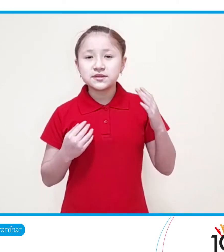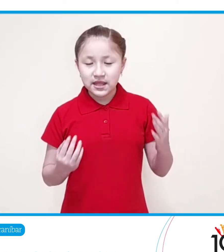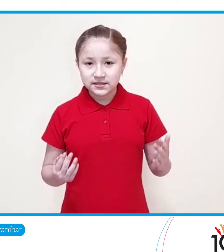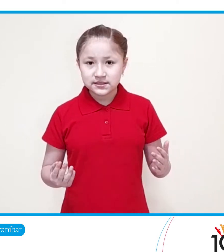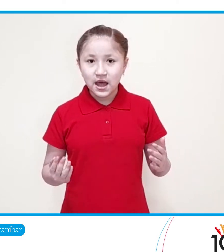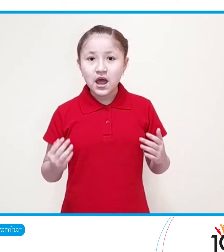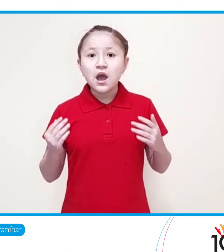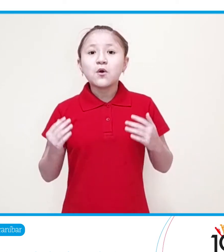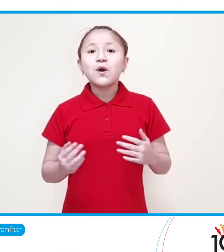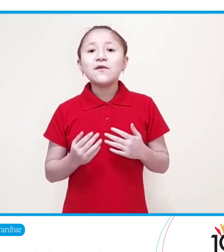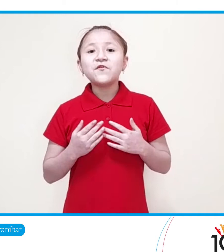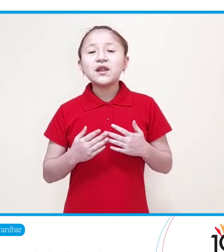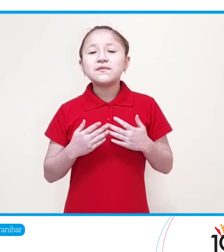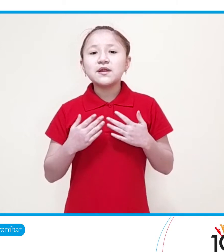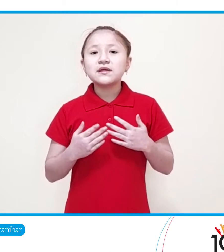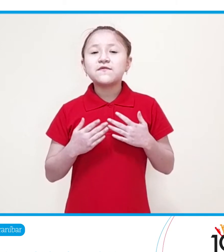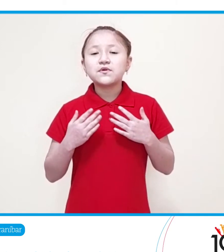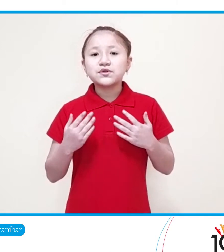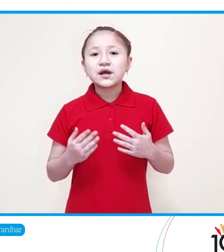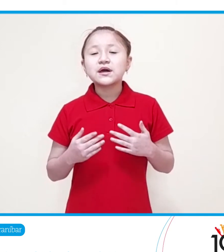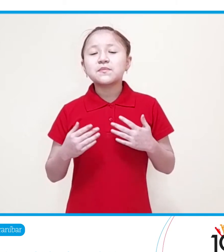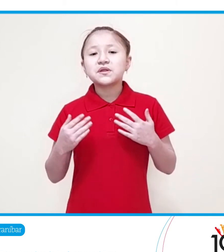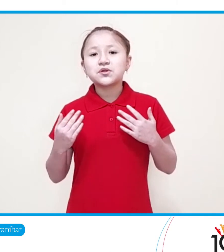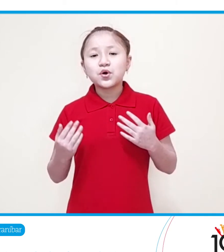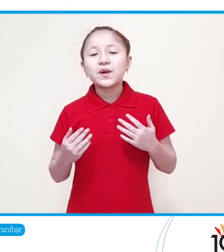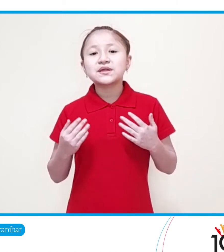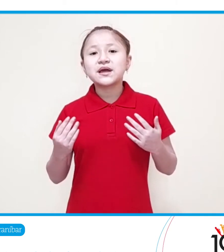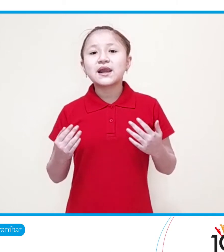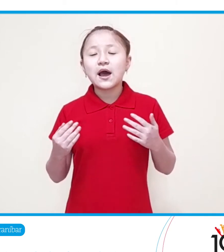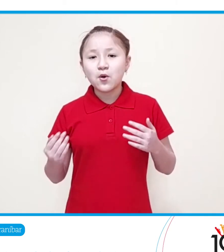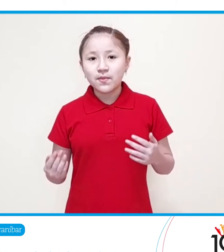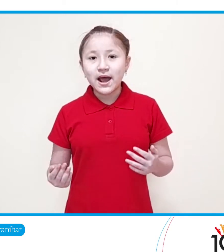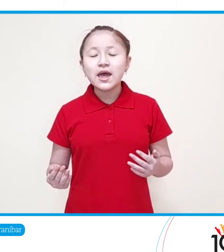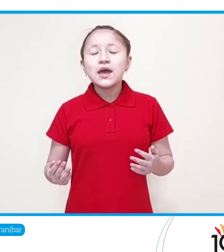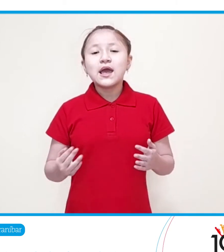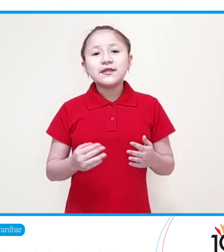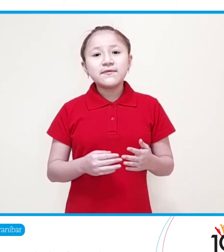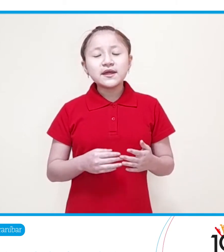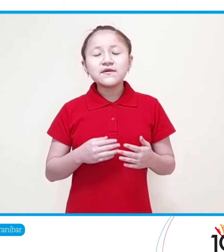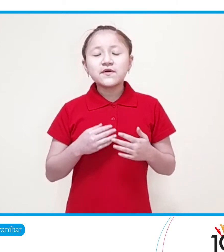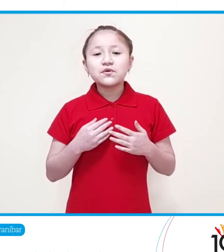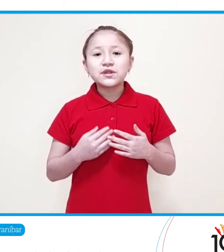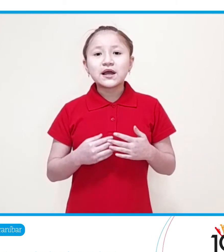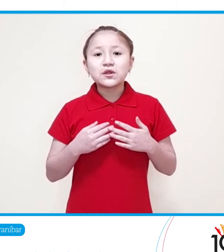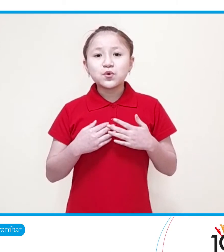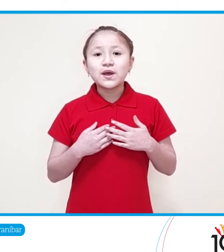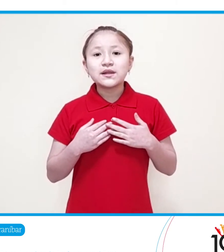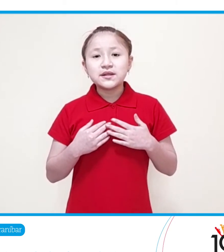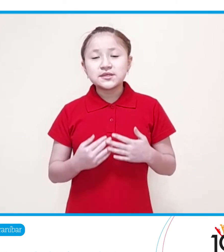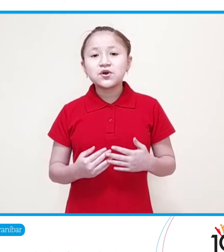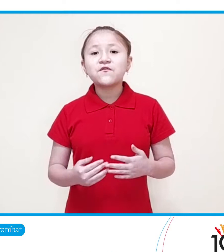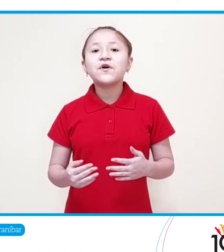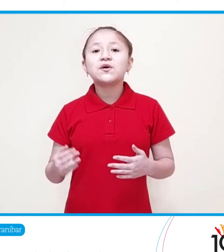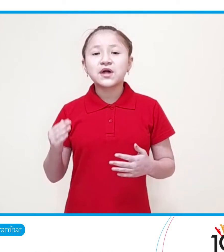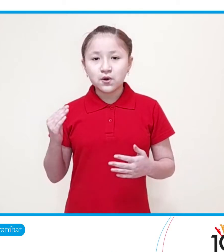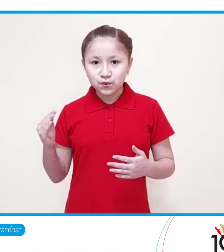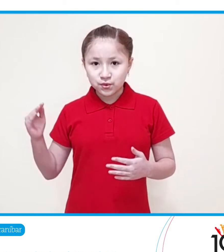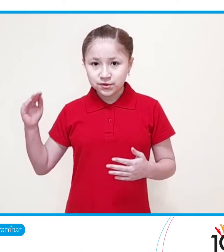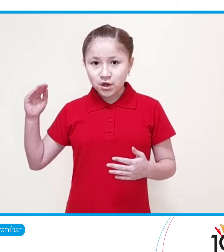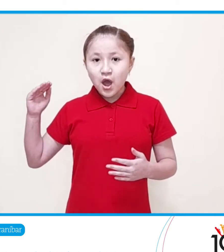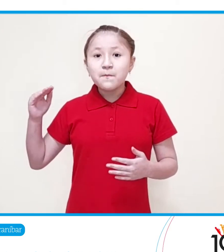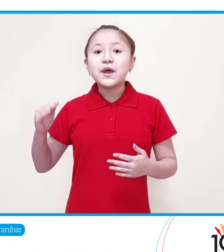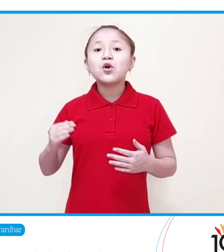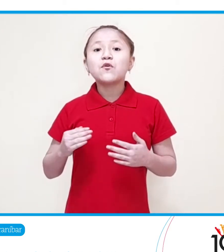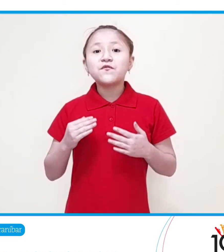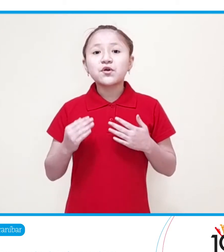es intensa. ¿Cuál fue el nivel de dificultad que representó practicar la obra? El nivel de dificultad que tuve al inicio fue los